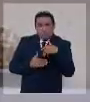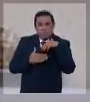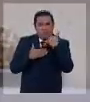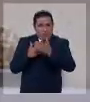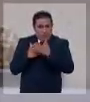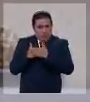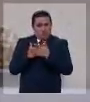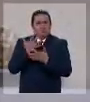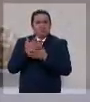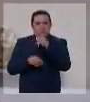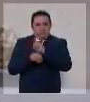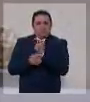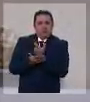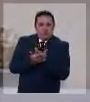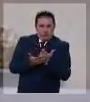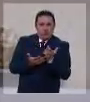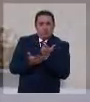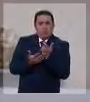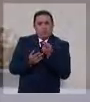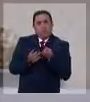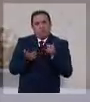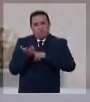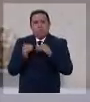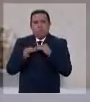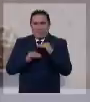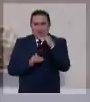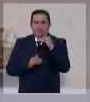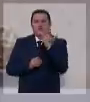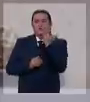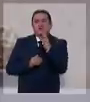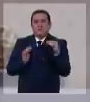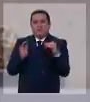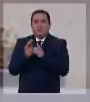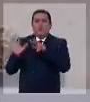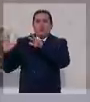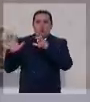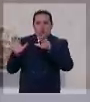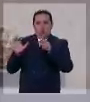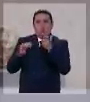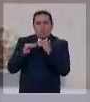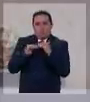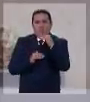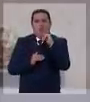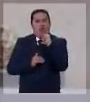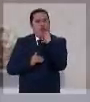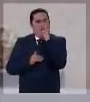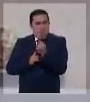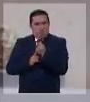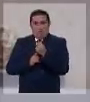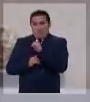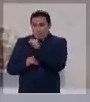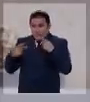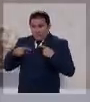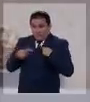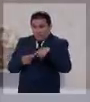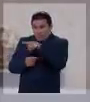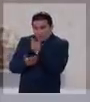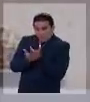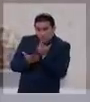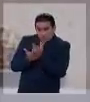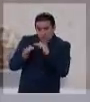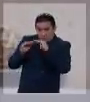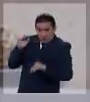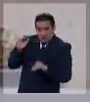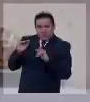a 10.800. A los de menores ingresos, justamente la medida es duplicar el salario mínimo. Pero déjame decir algo que es lo